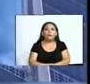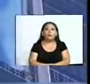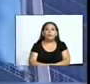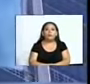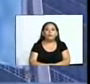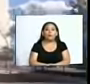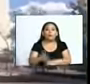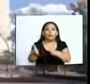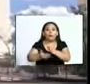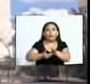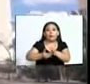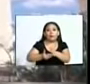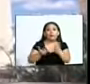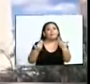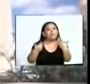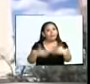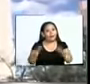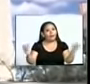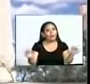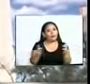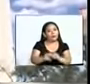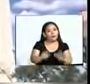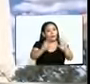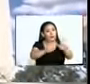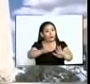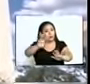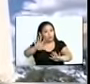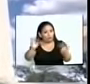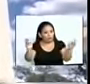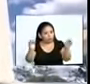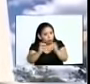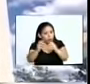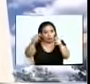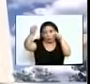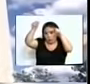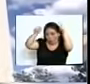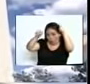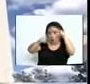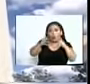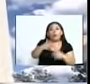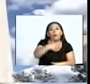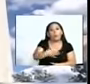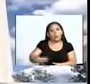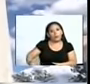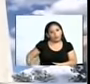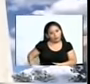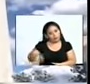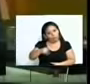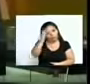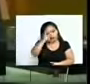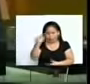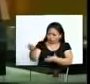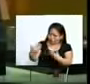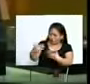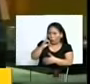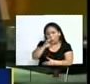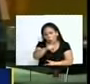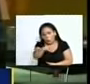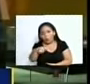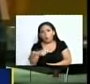Hoy inició la 75 Asamblea General de la ONU. El presidente Trump pidió al organismo que obligue a China a rendir cuentas por lo que